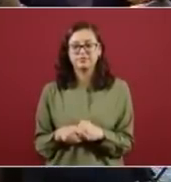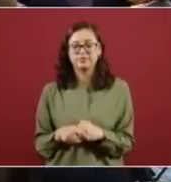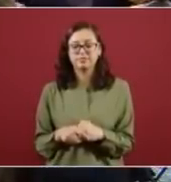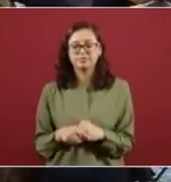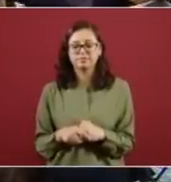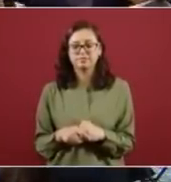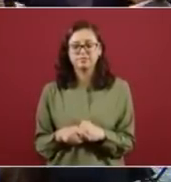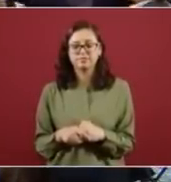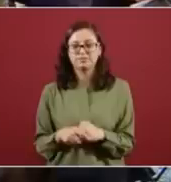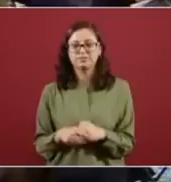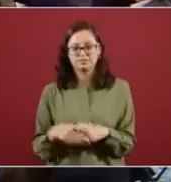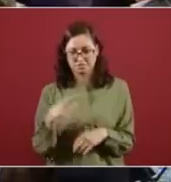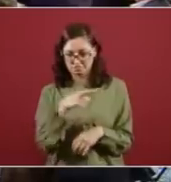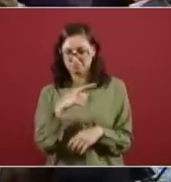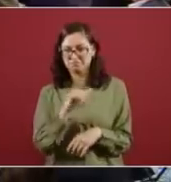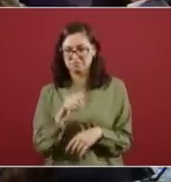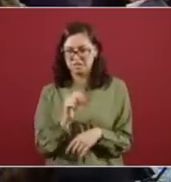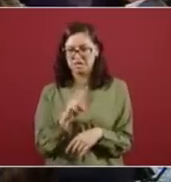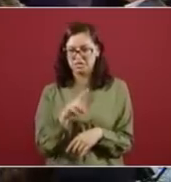esos